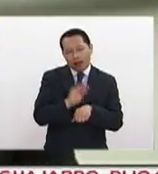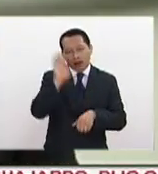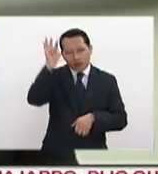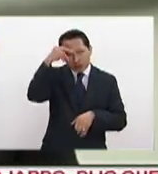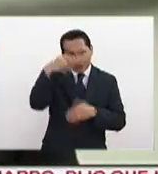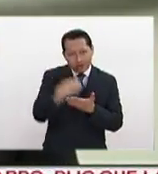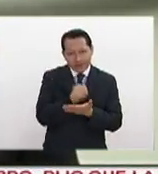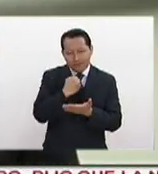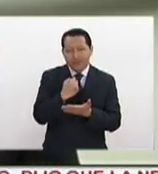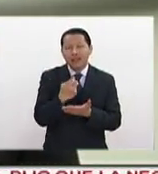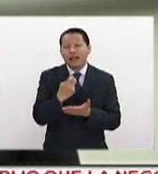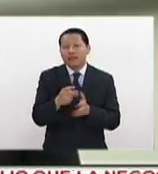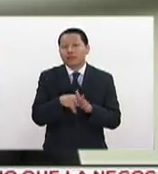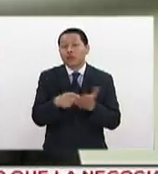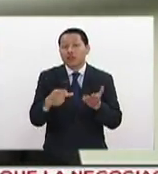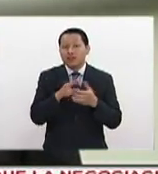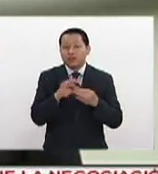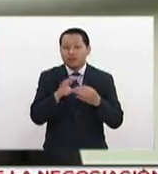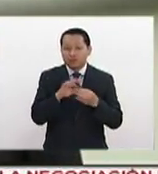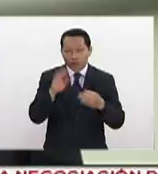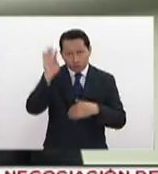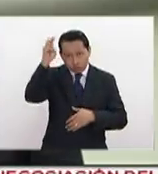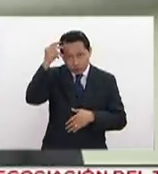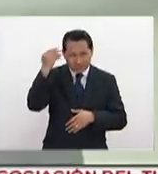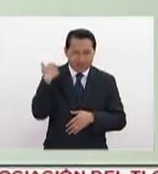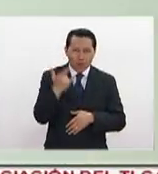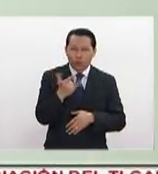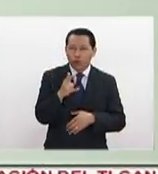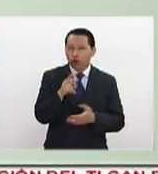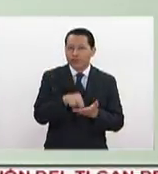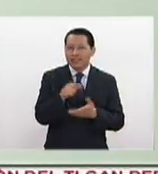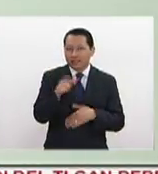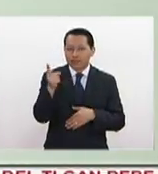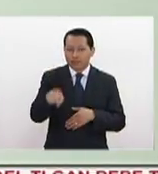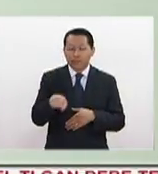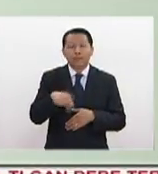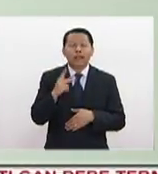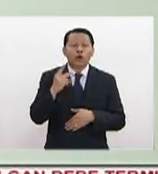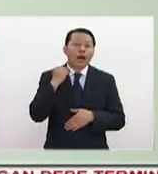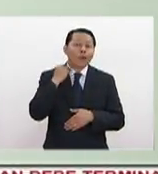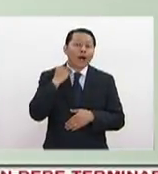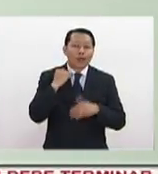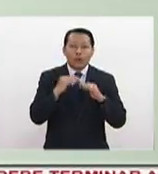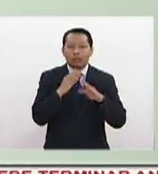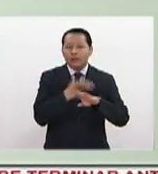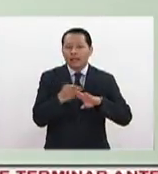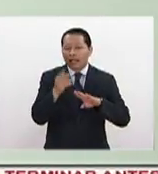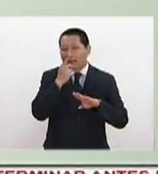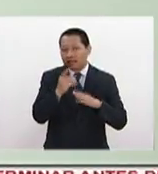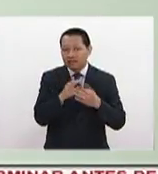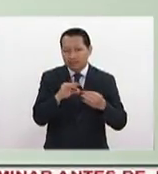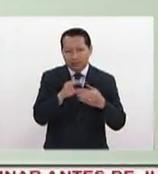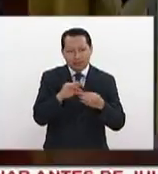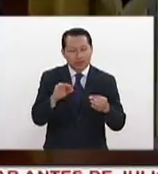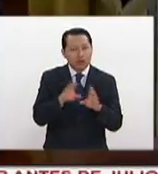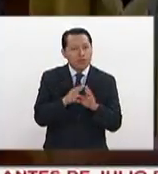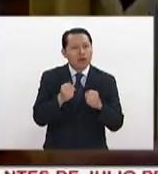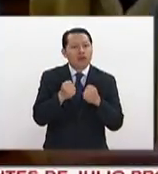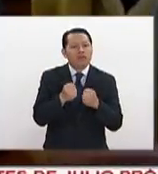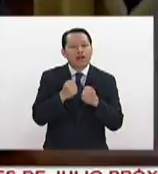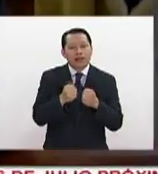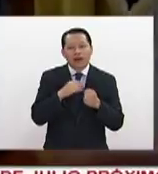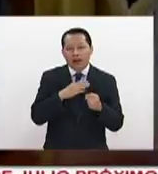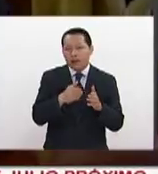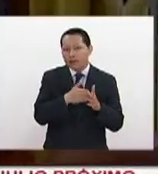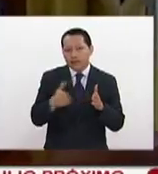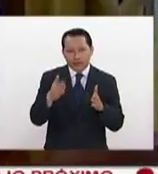Trump. Según este periódico, Trump dio la orden en junio del 2017, pero el abogado de la Casa Blanca argumentó que tendría un alto impacto durante